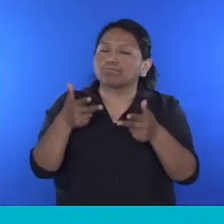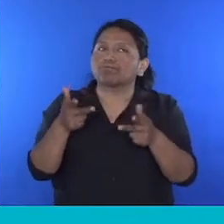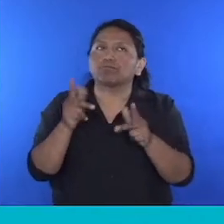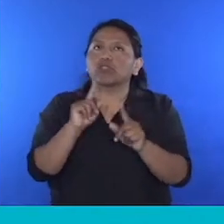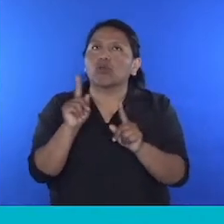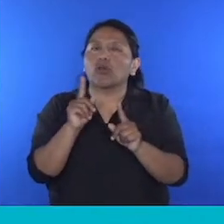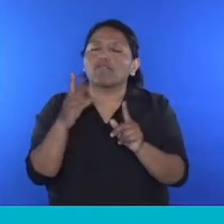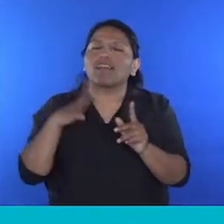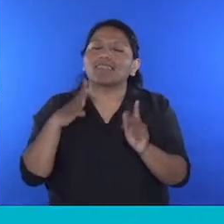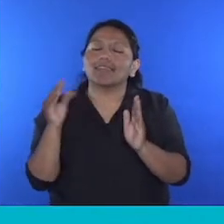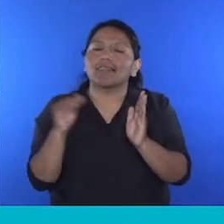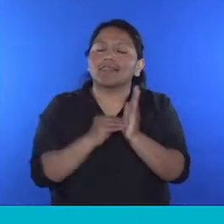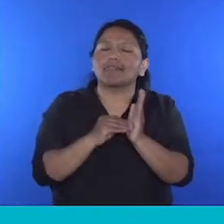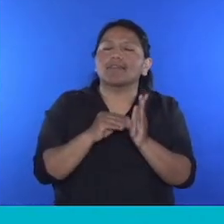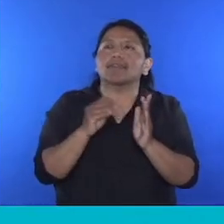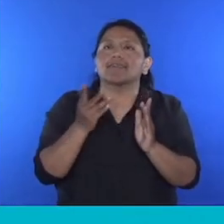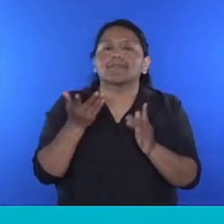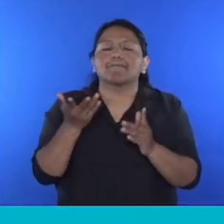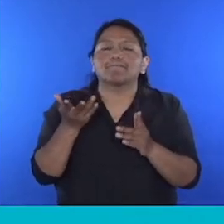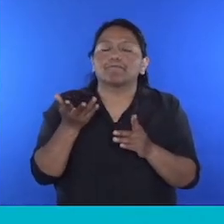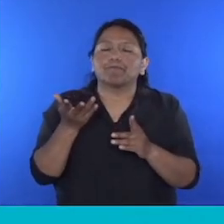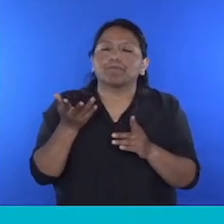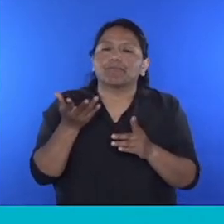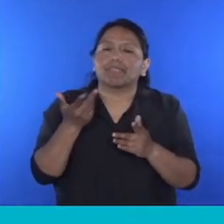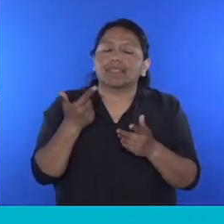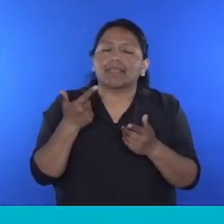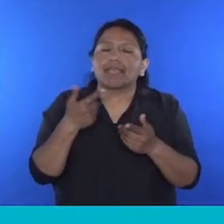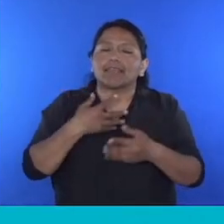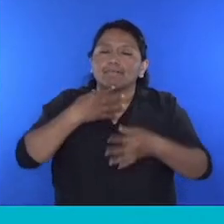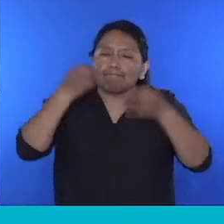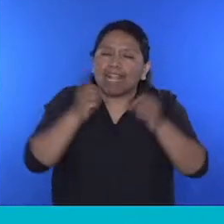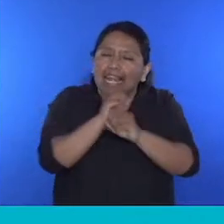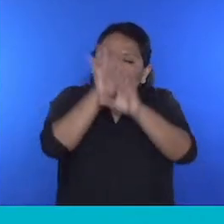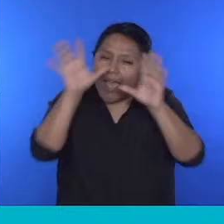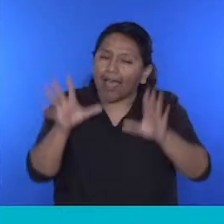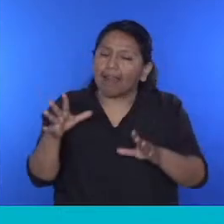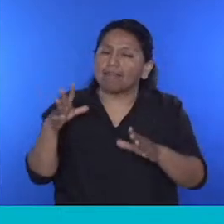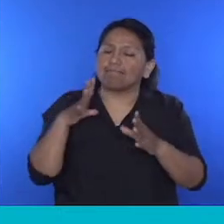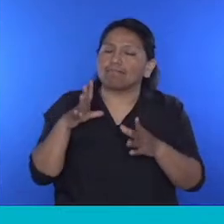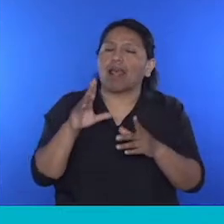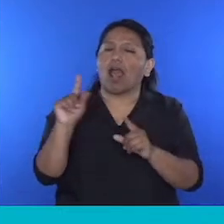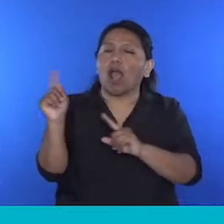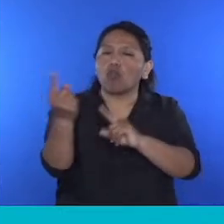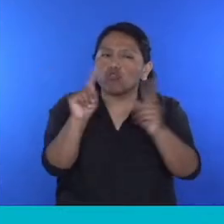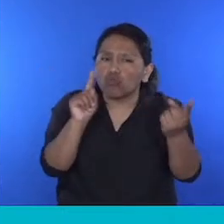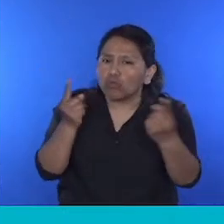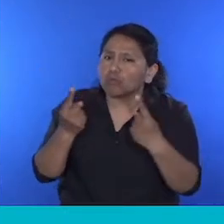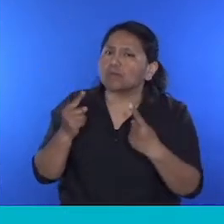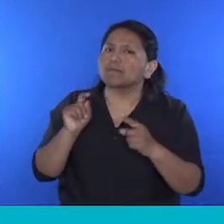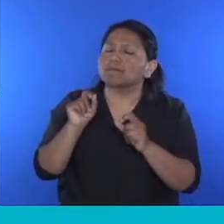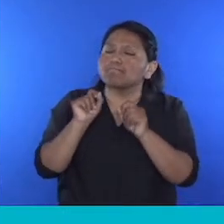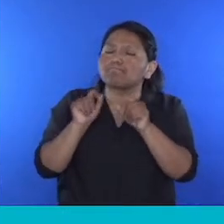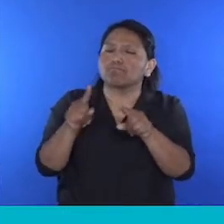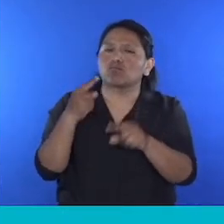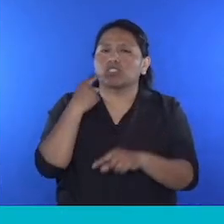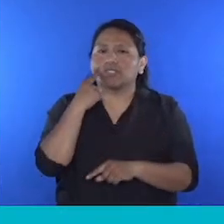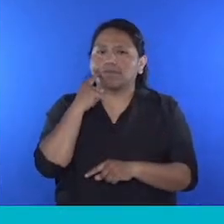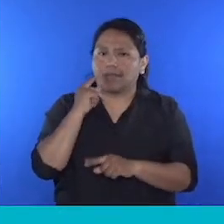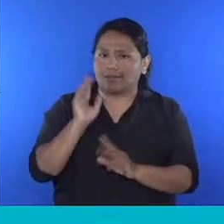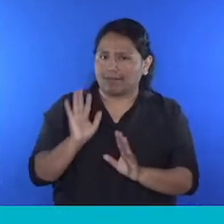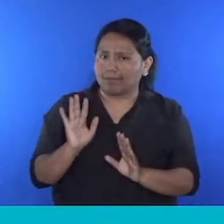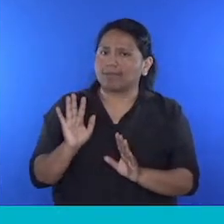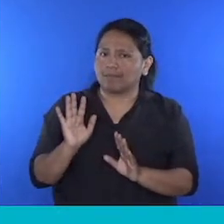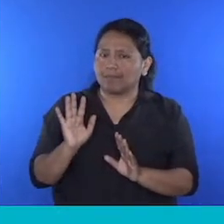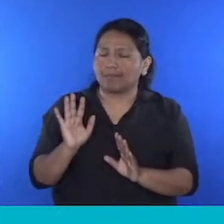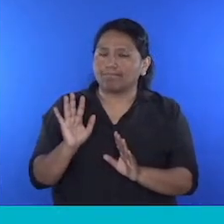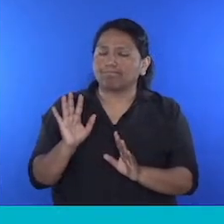no haciendo mención alguna en forma explícita a la autonomía municipal,